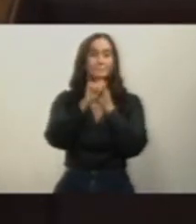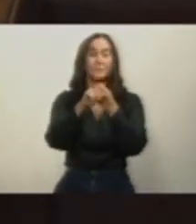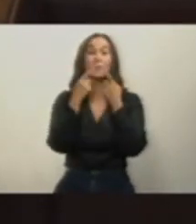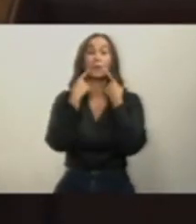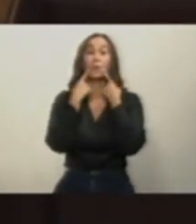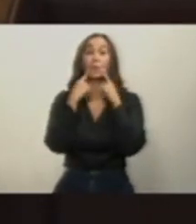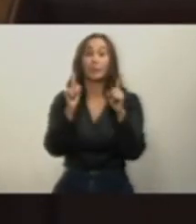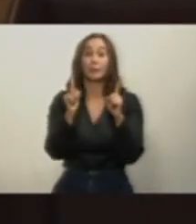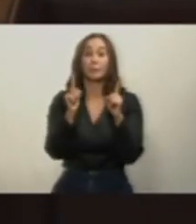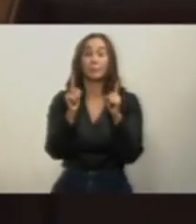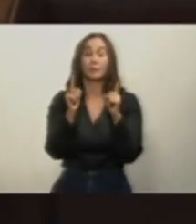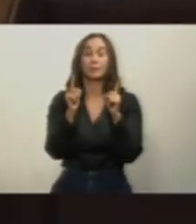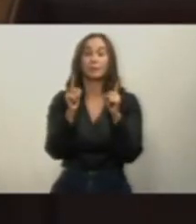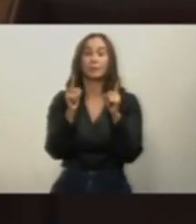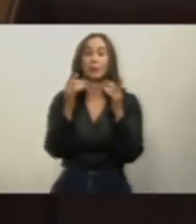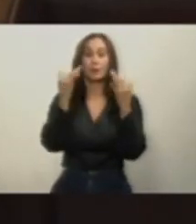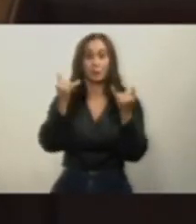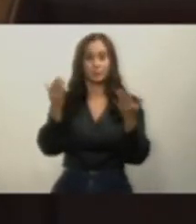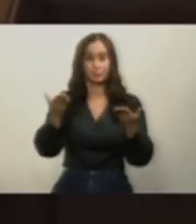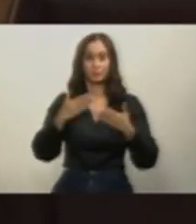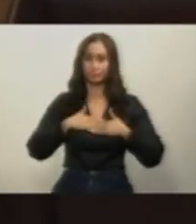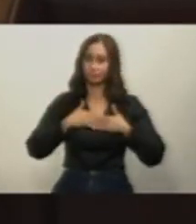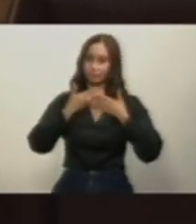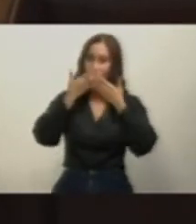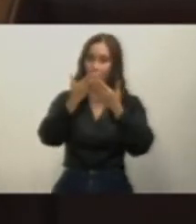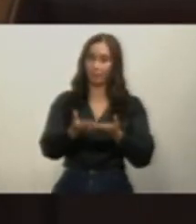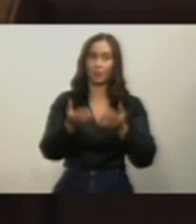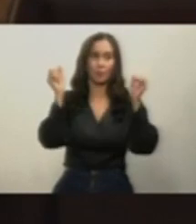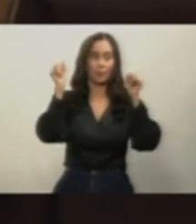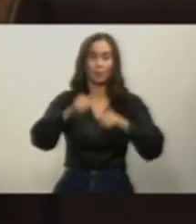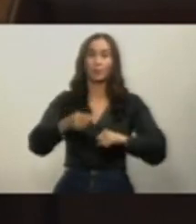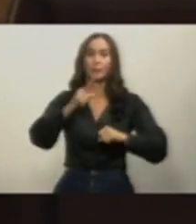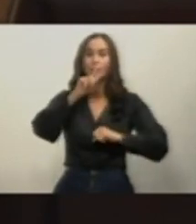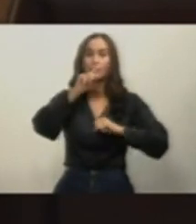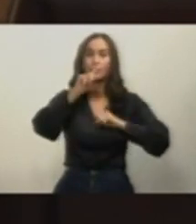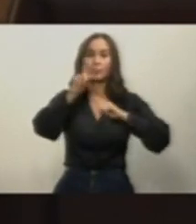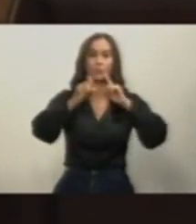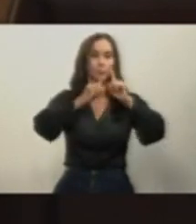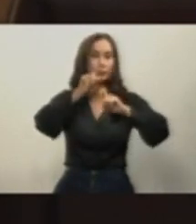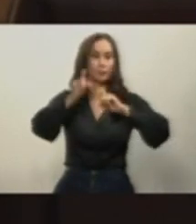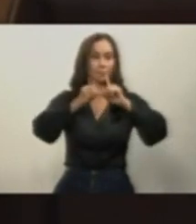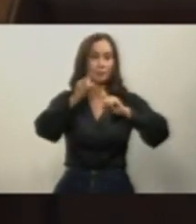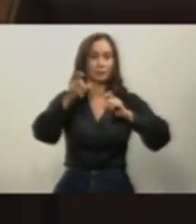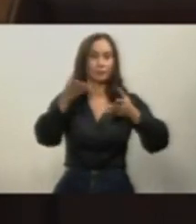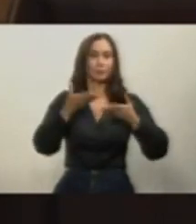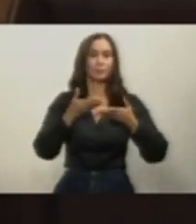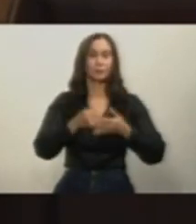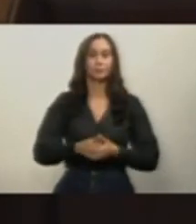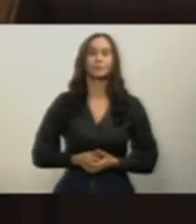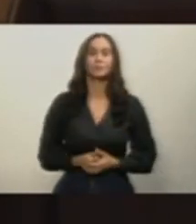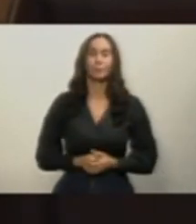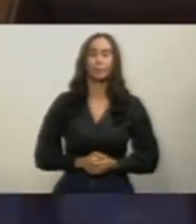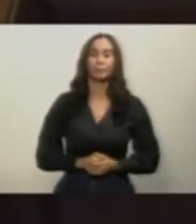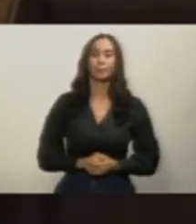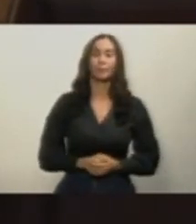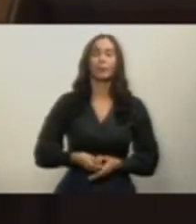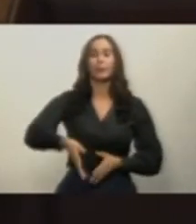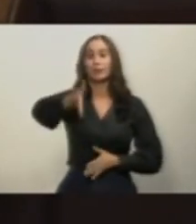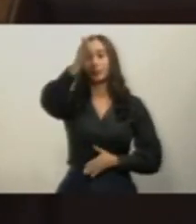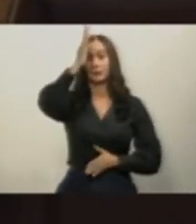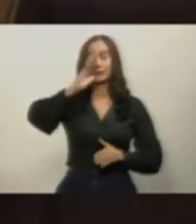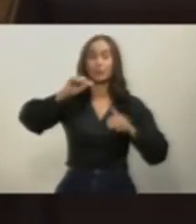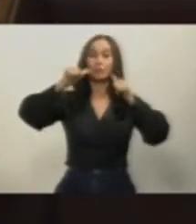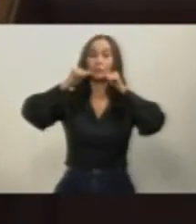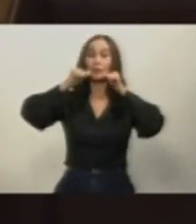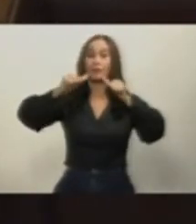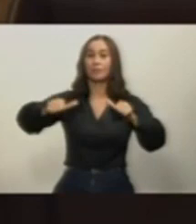estamos a su disposición para poder contestarles todas las preguntas que ustedes tengan que dios bendiga